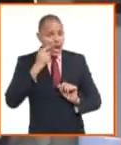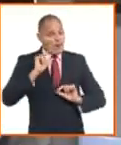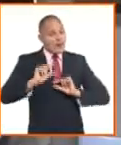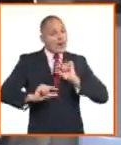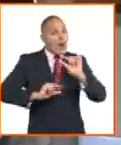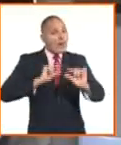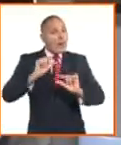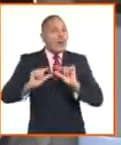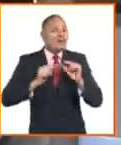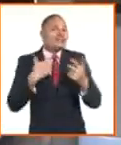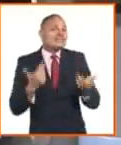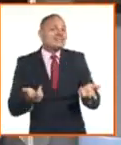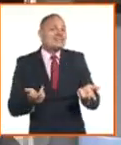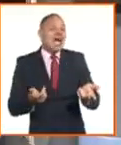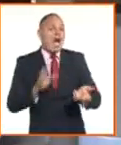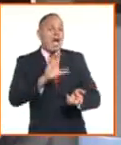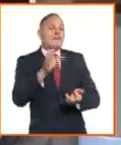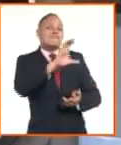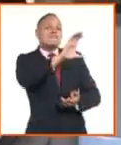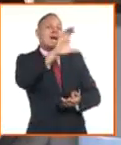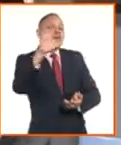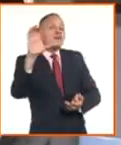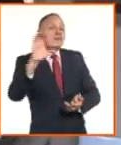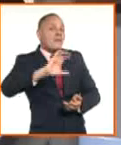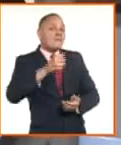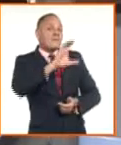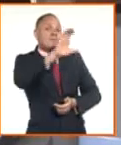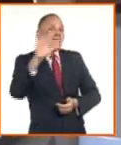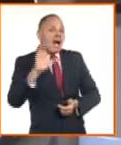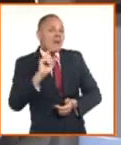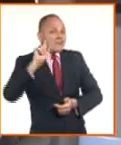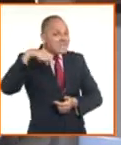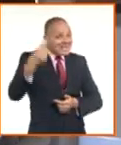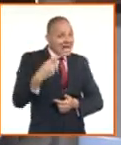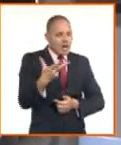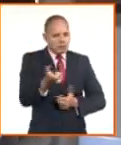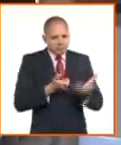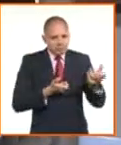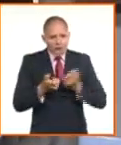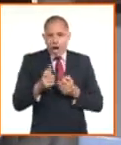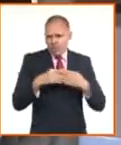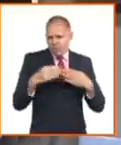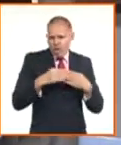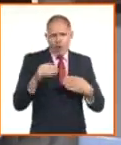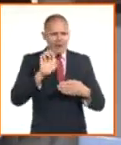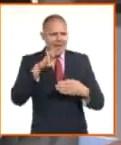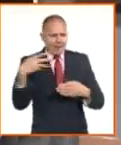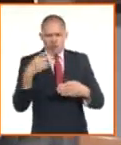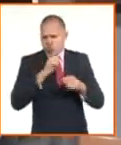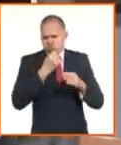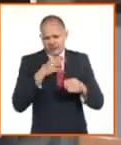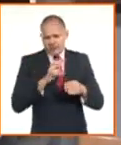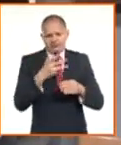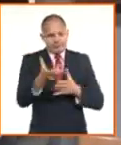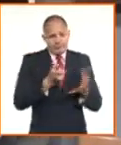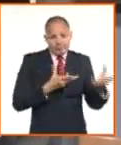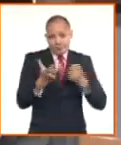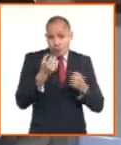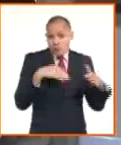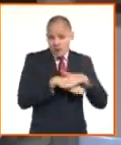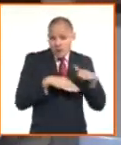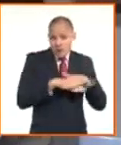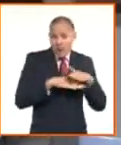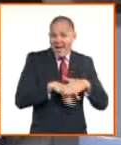esas divisas se reinvierten en favor de la sociedad. Y por lo tanto, si nosotros logramos que esto funcione como seguramente va a